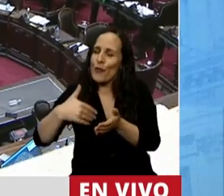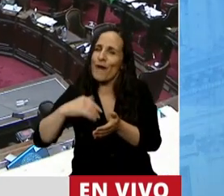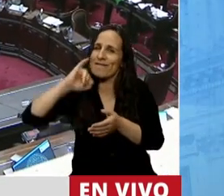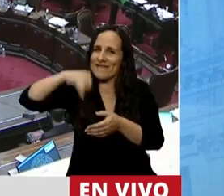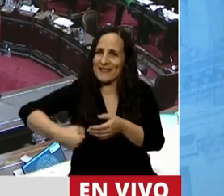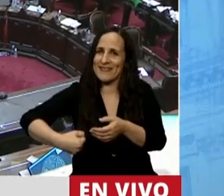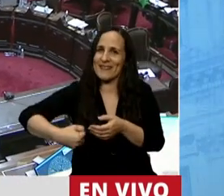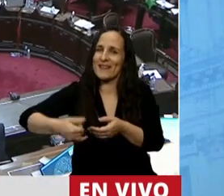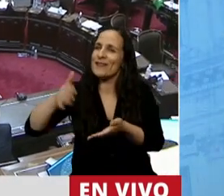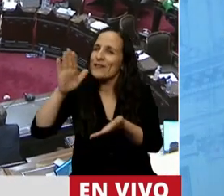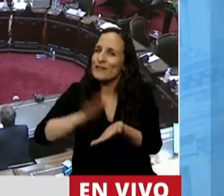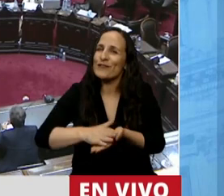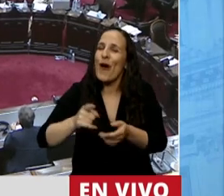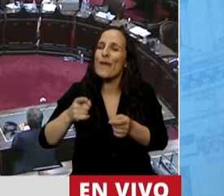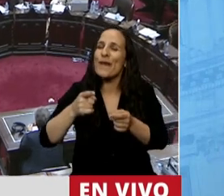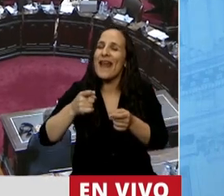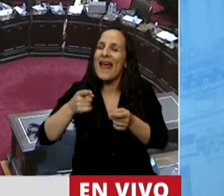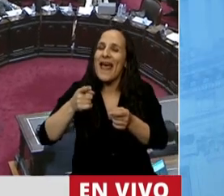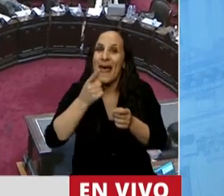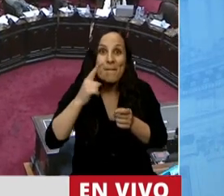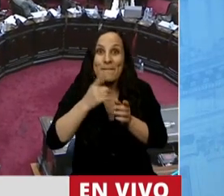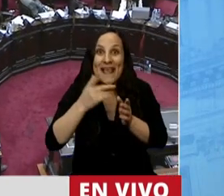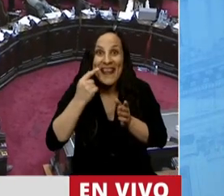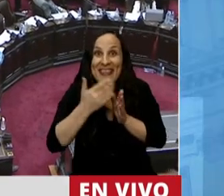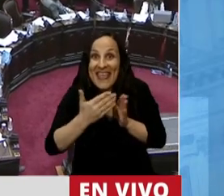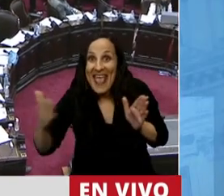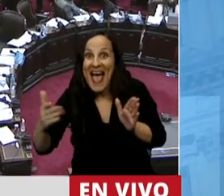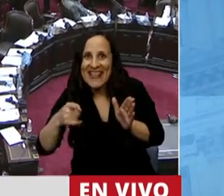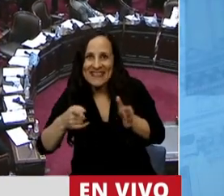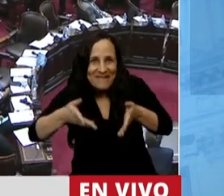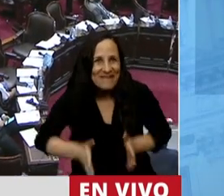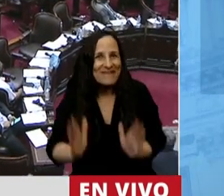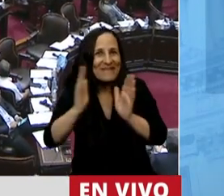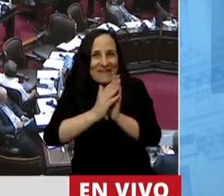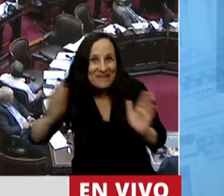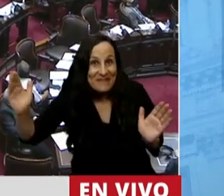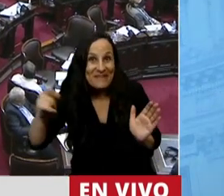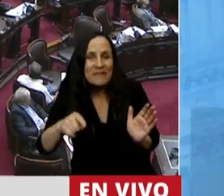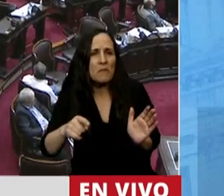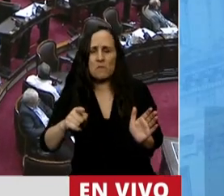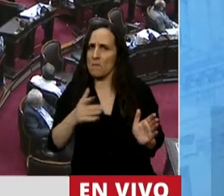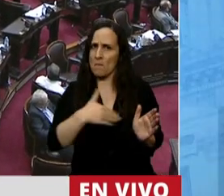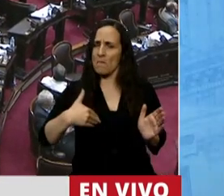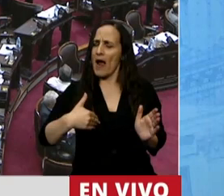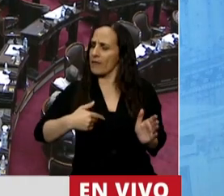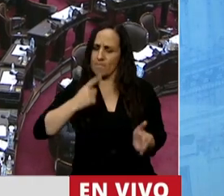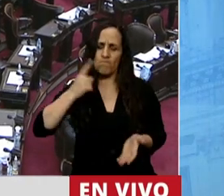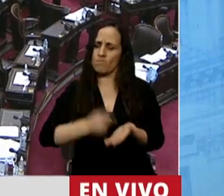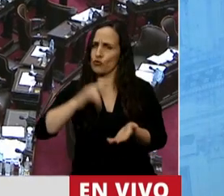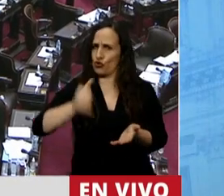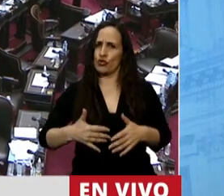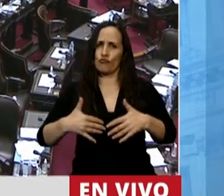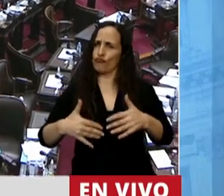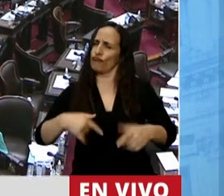de asistencia integral para los primeros 1.000 días de maternidad para aquellas madres que estén decididas a seguir con sus